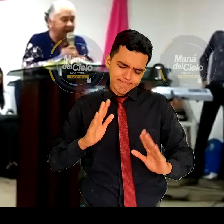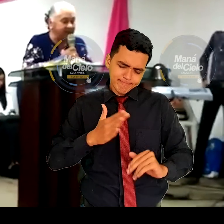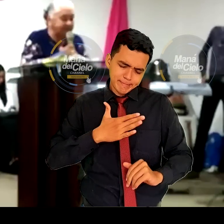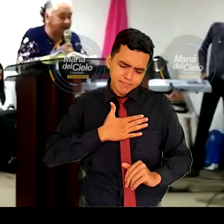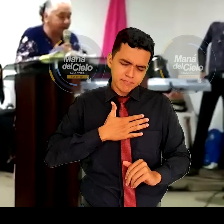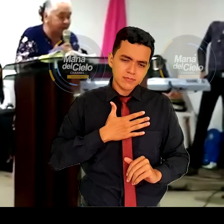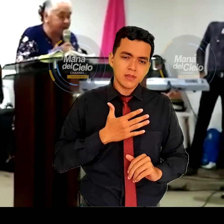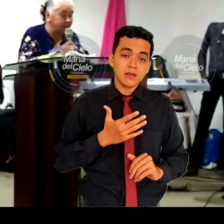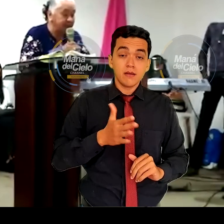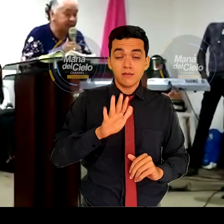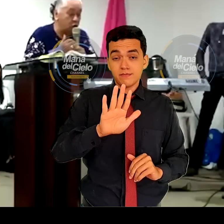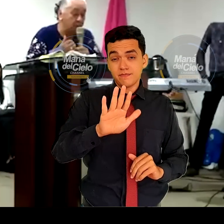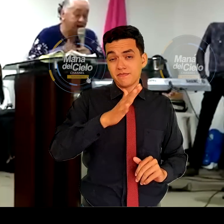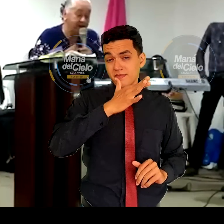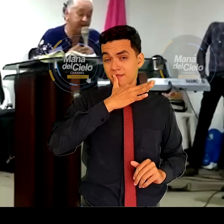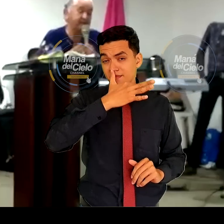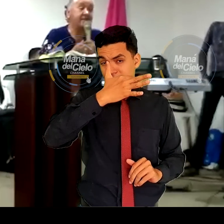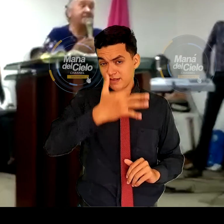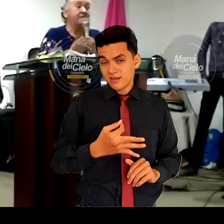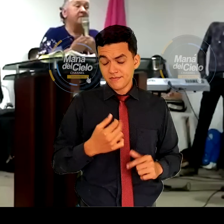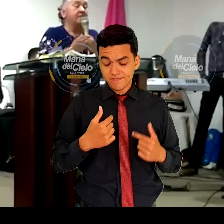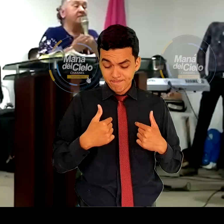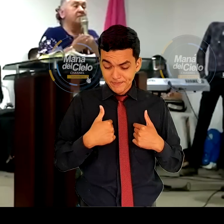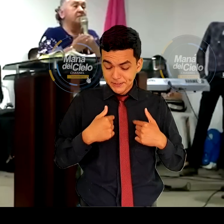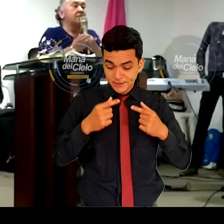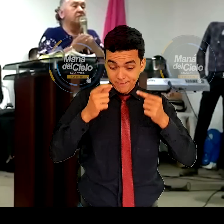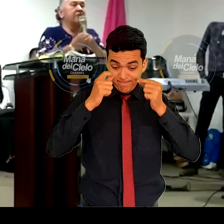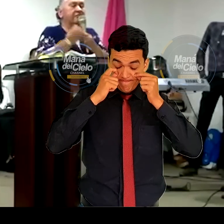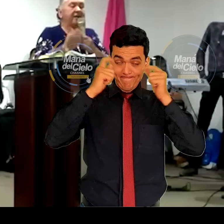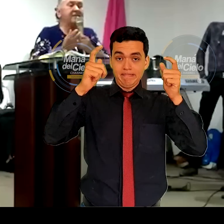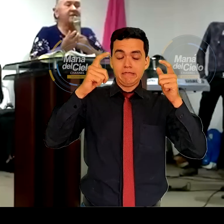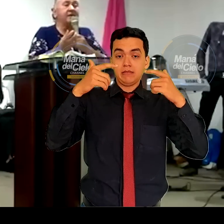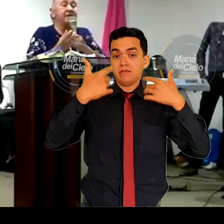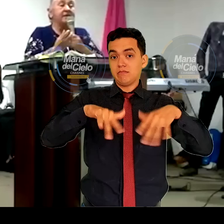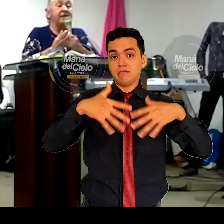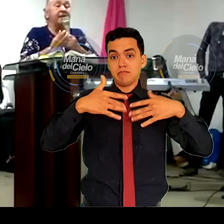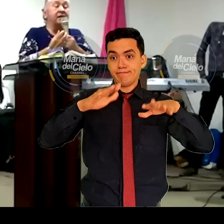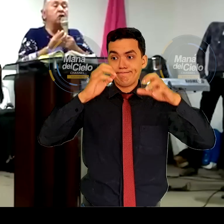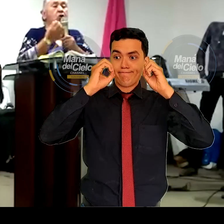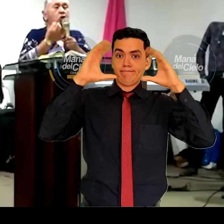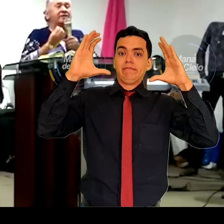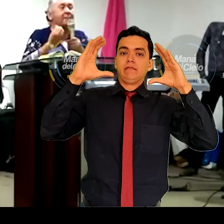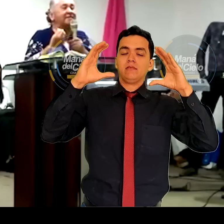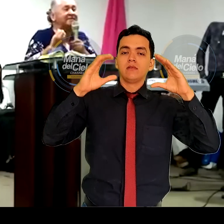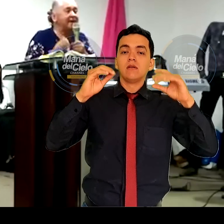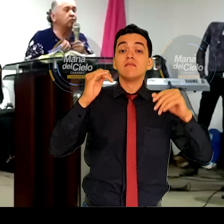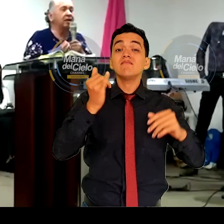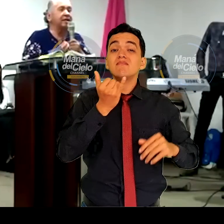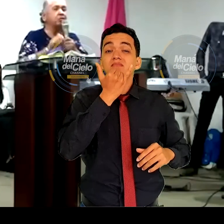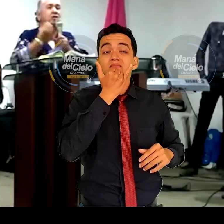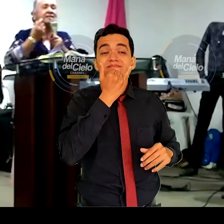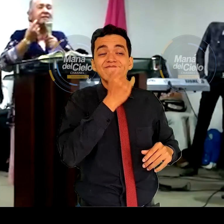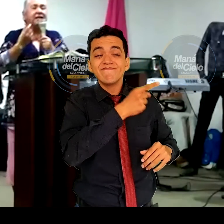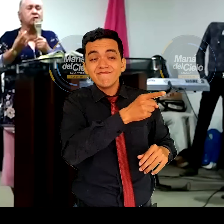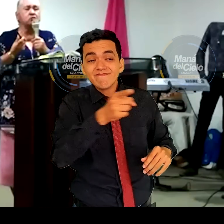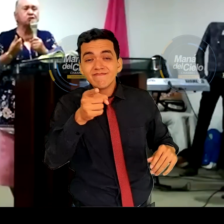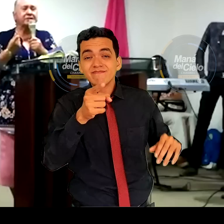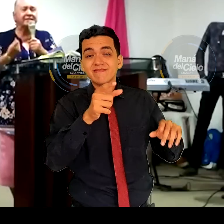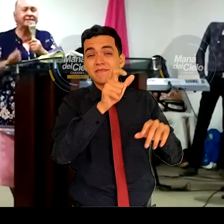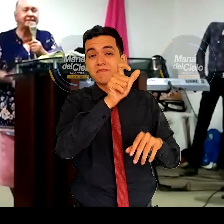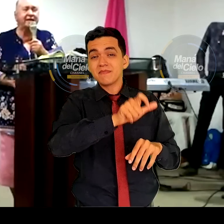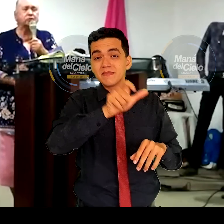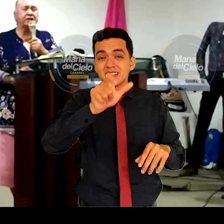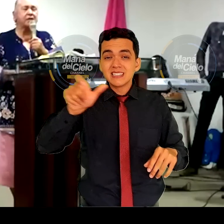la verdad es que me sorprende de ver lo que está pasando en